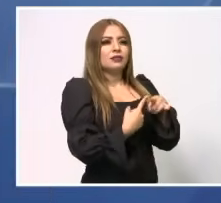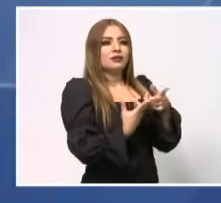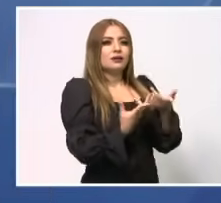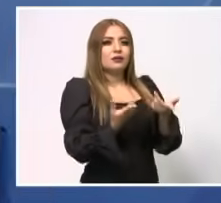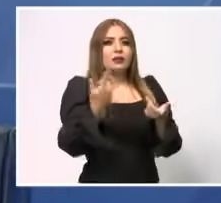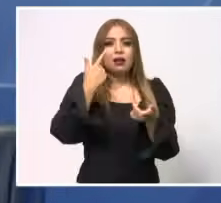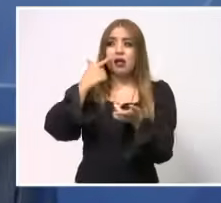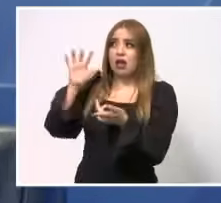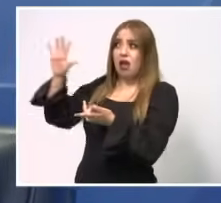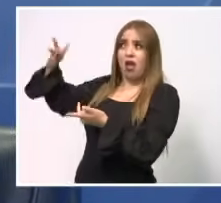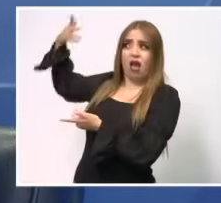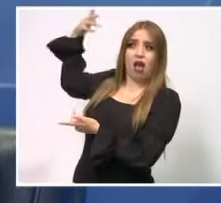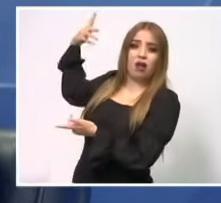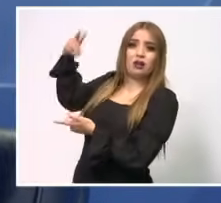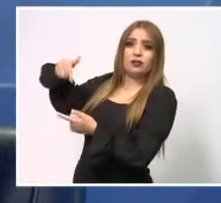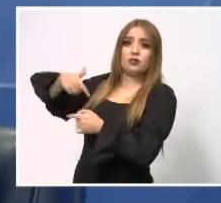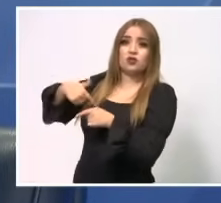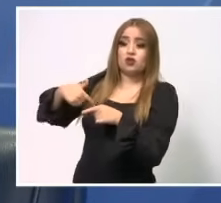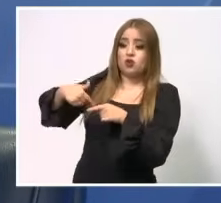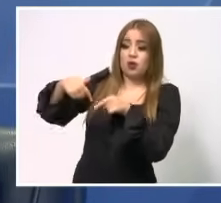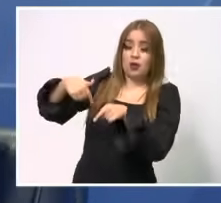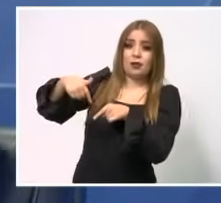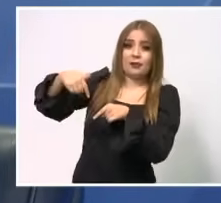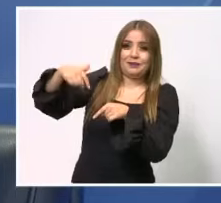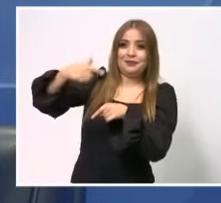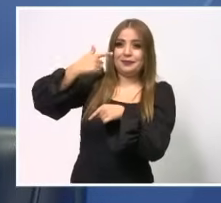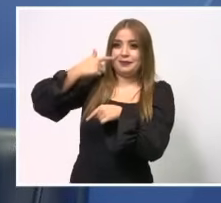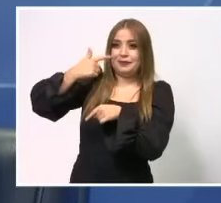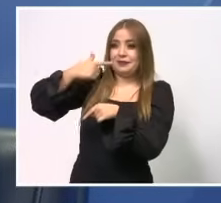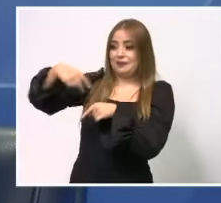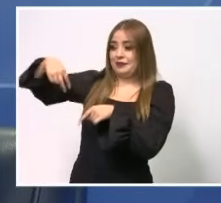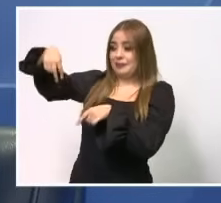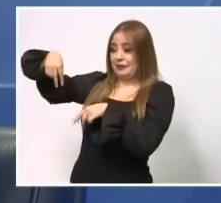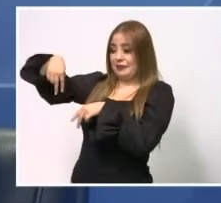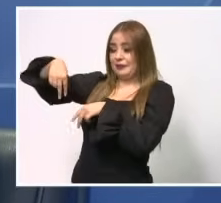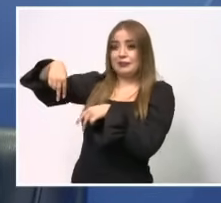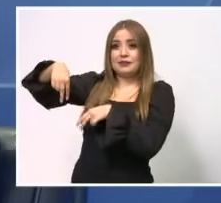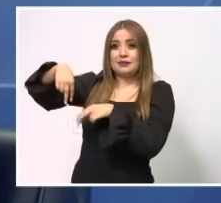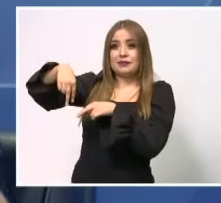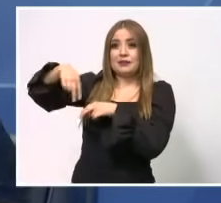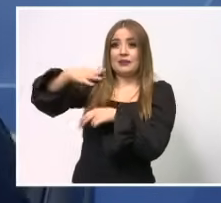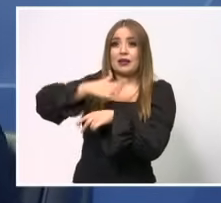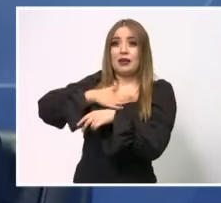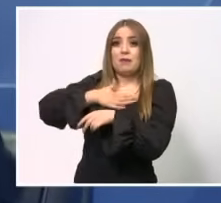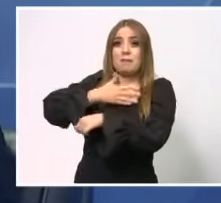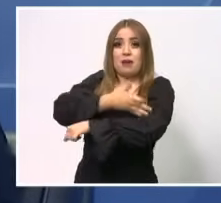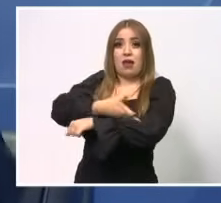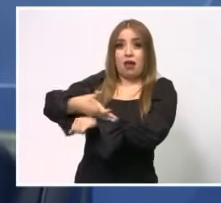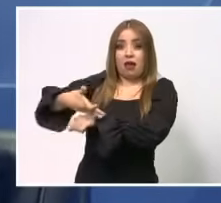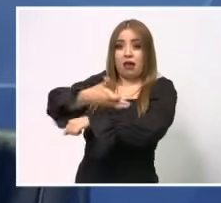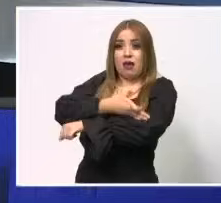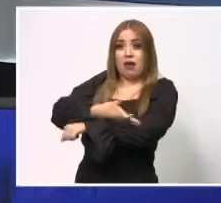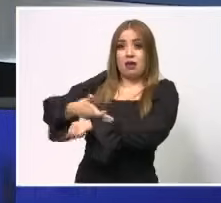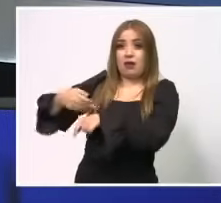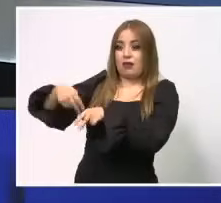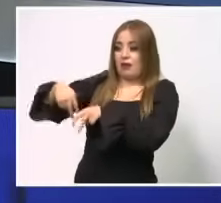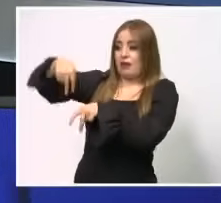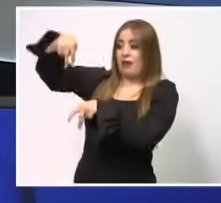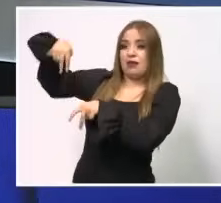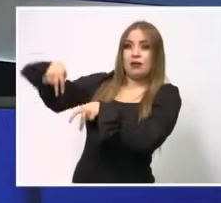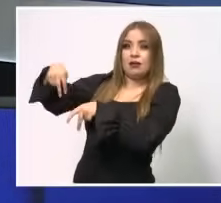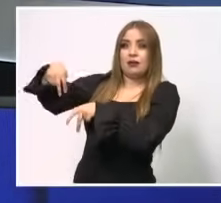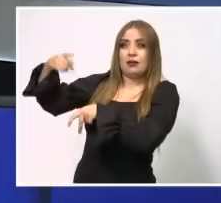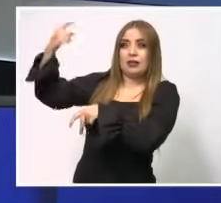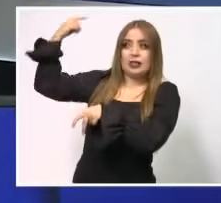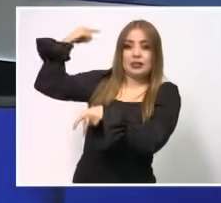Qué pasa que yo estoy en el penúltimo escalón ante penúltimo escalón y mi familia estaba arriba de mí entonces